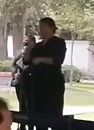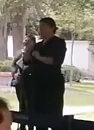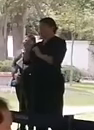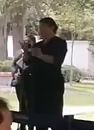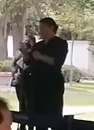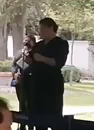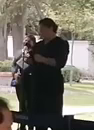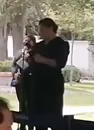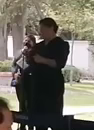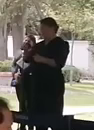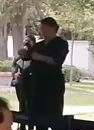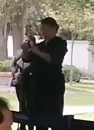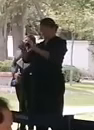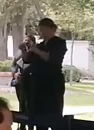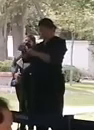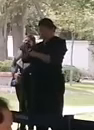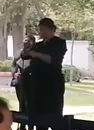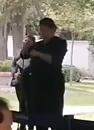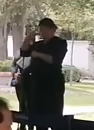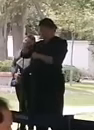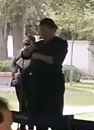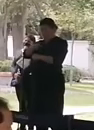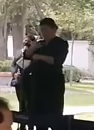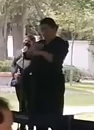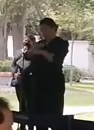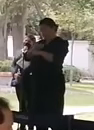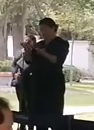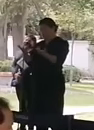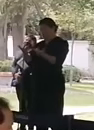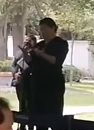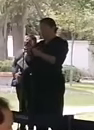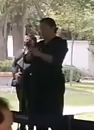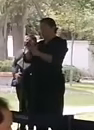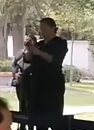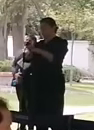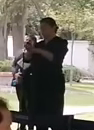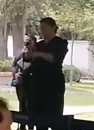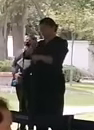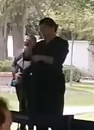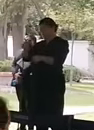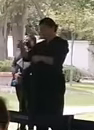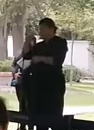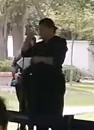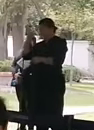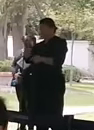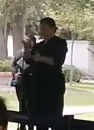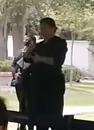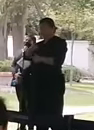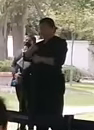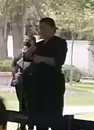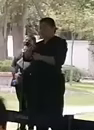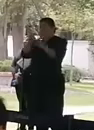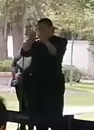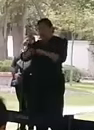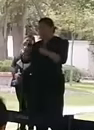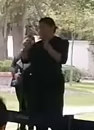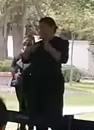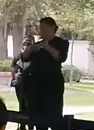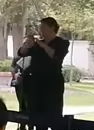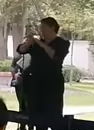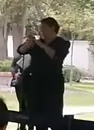gobiernos tanto de Tlaxcala, México, Estados Unidos, para que no siga la deportación de migrantes que